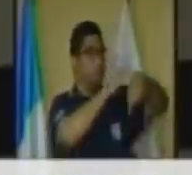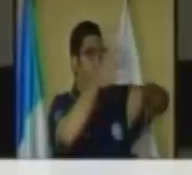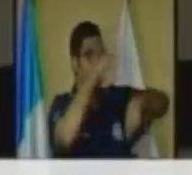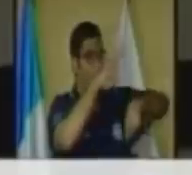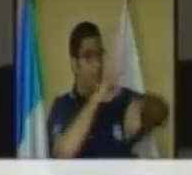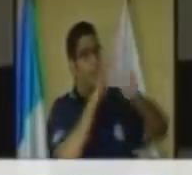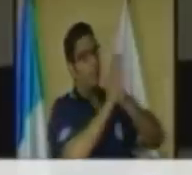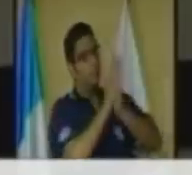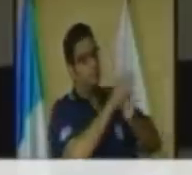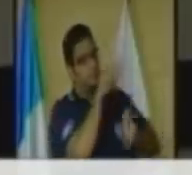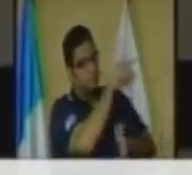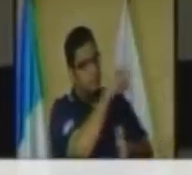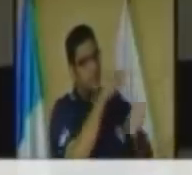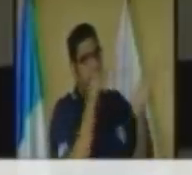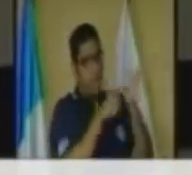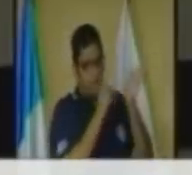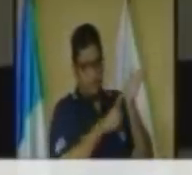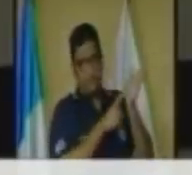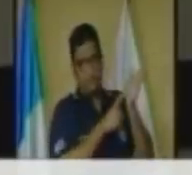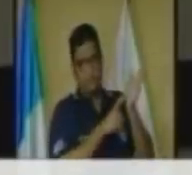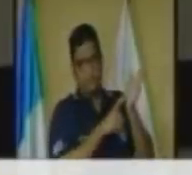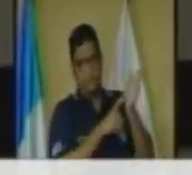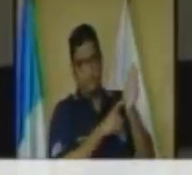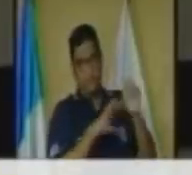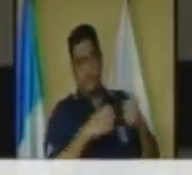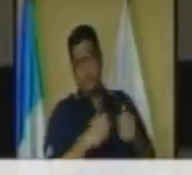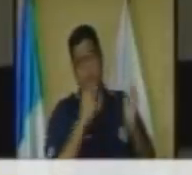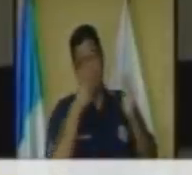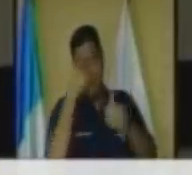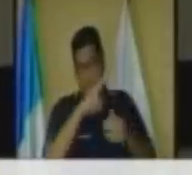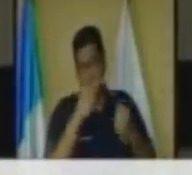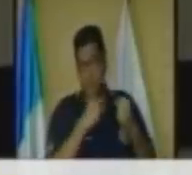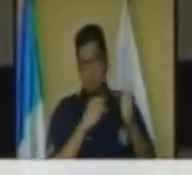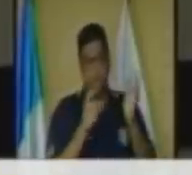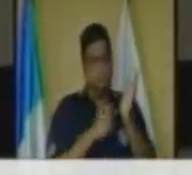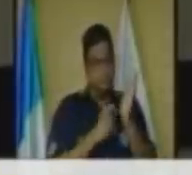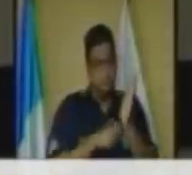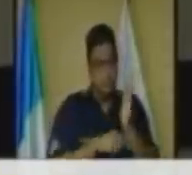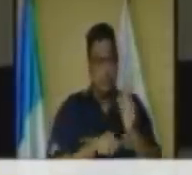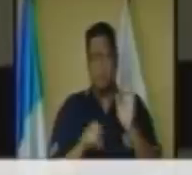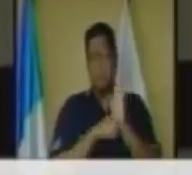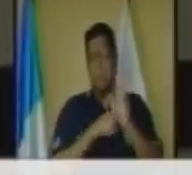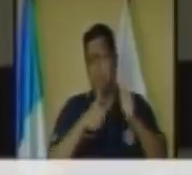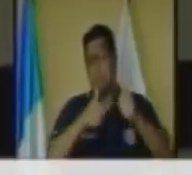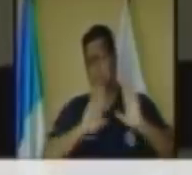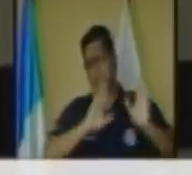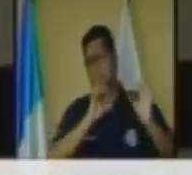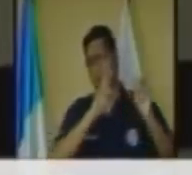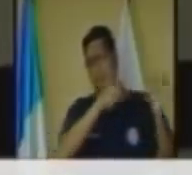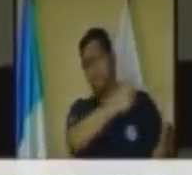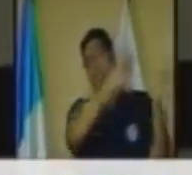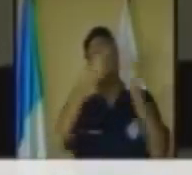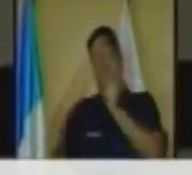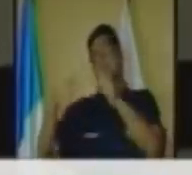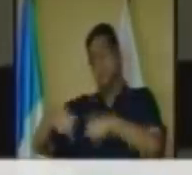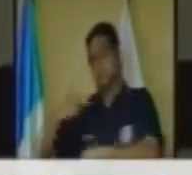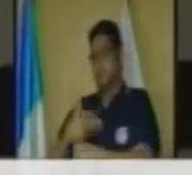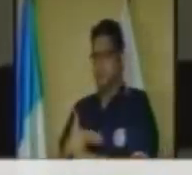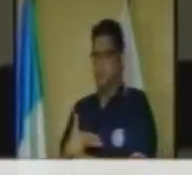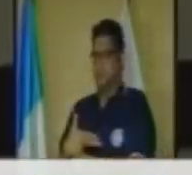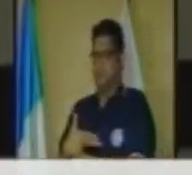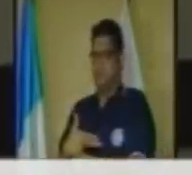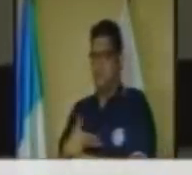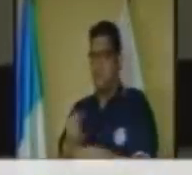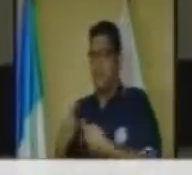pruebas. Cuando México hace las pruebas salen totalmente negativos y vuelan hacia Guatemala entonces. Pero nosotros ya lo